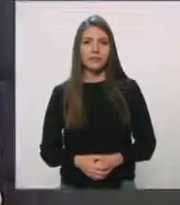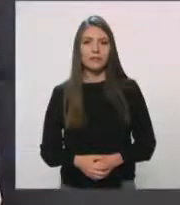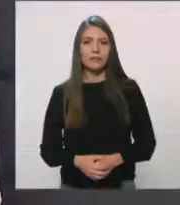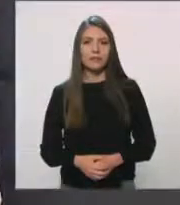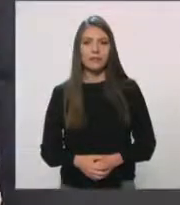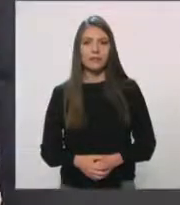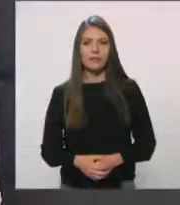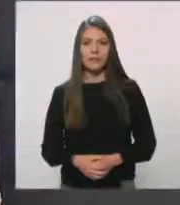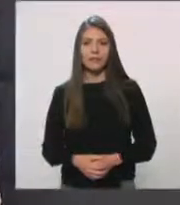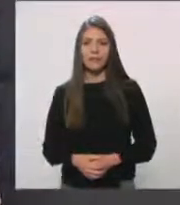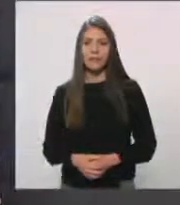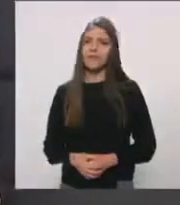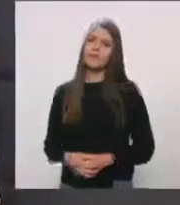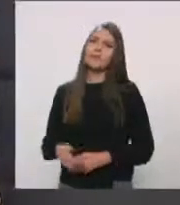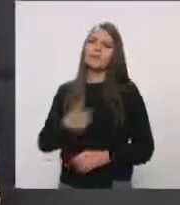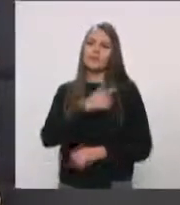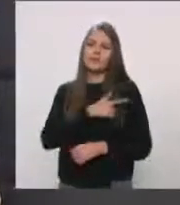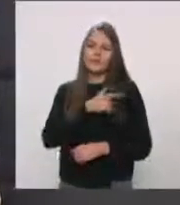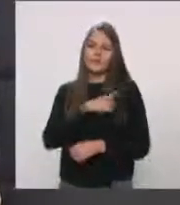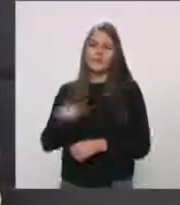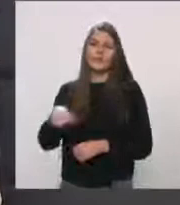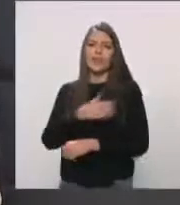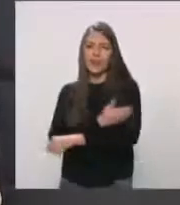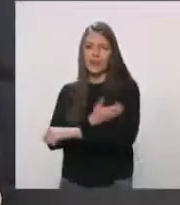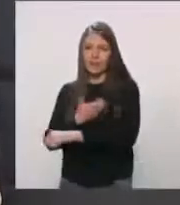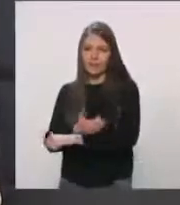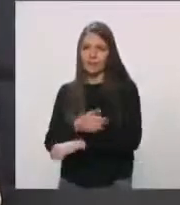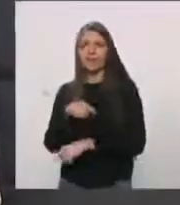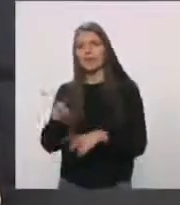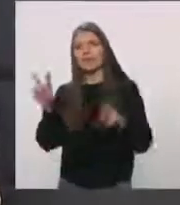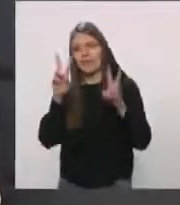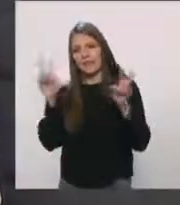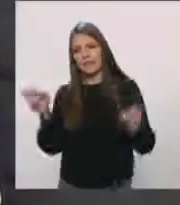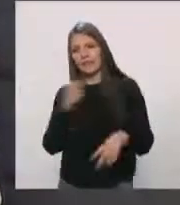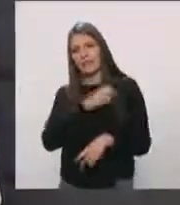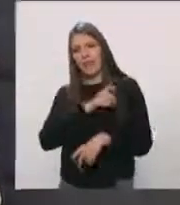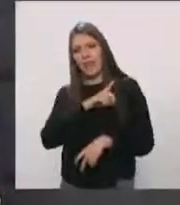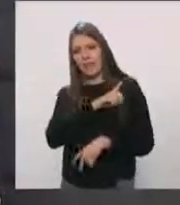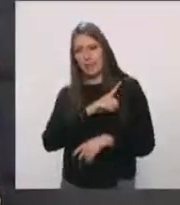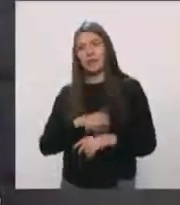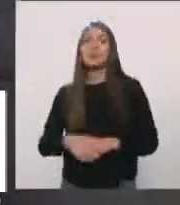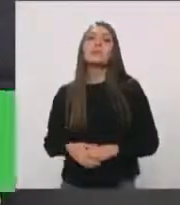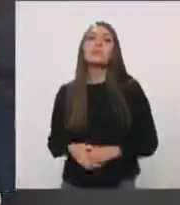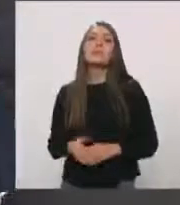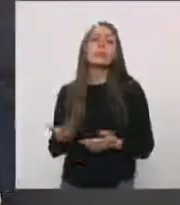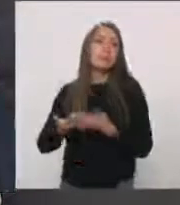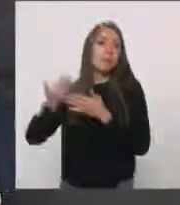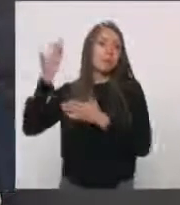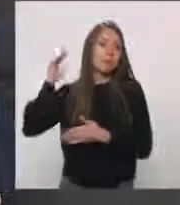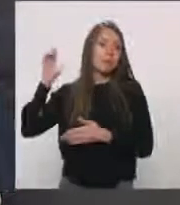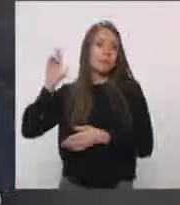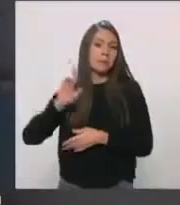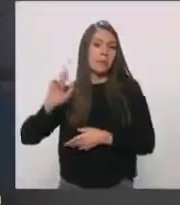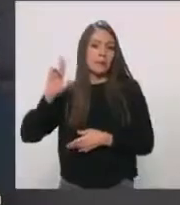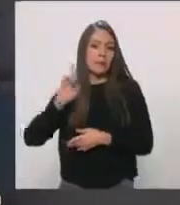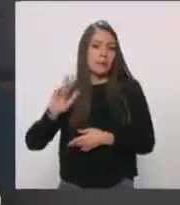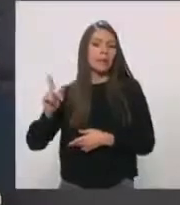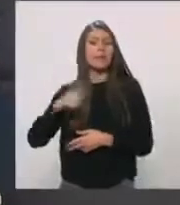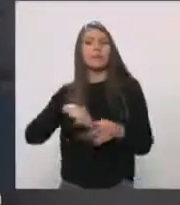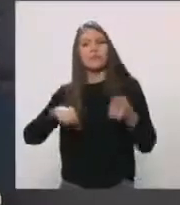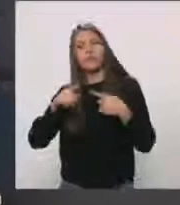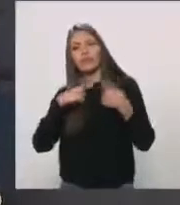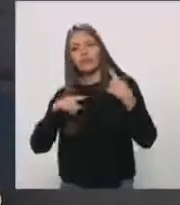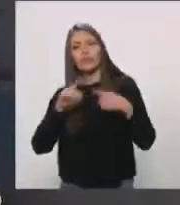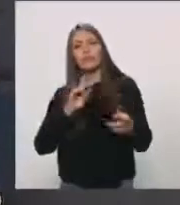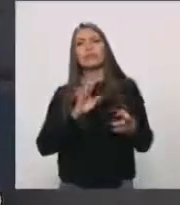¿Cómo están? Qué gusto que nos acompañen en esta nuestra sección de salud en casa. Ya el martes pasado habíamos empezado a platicar sobre